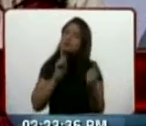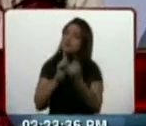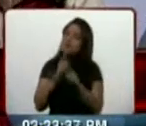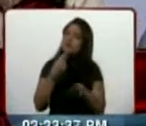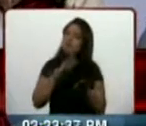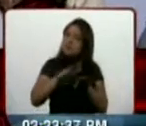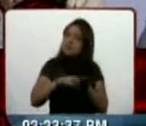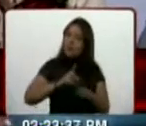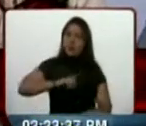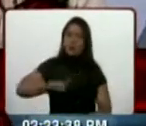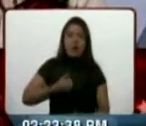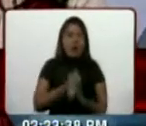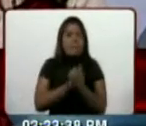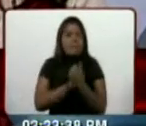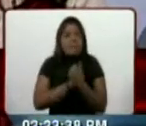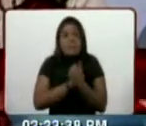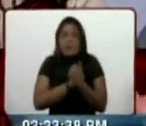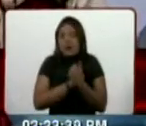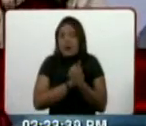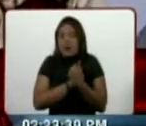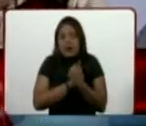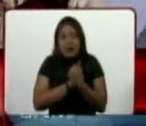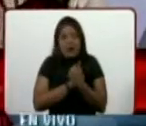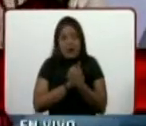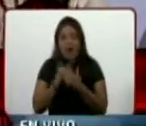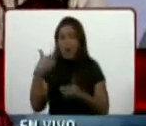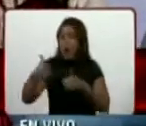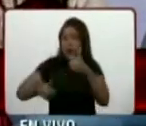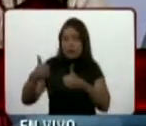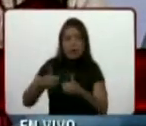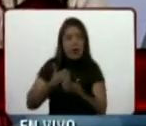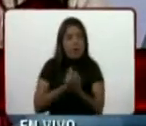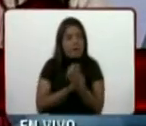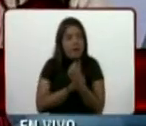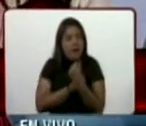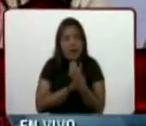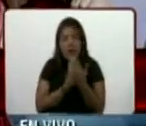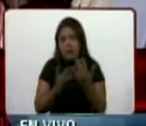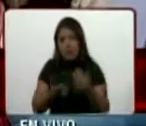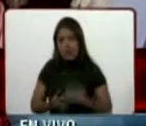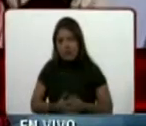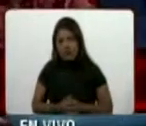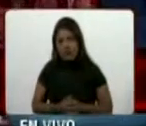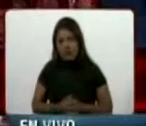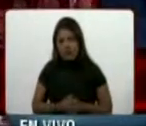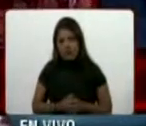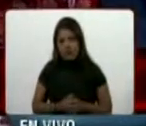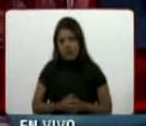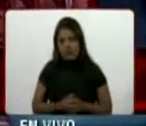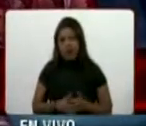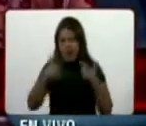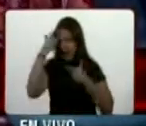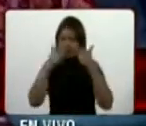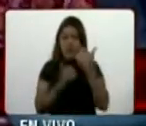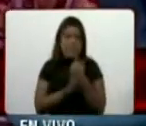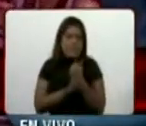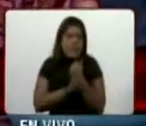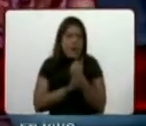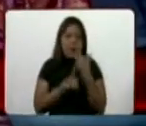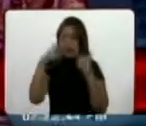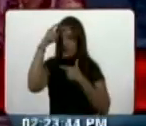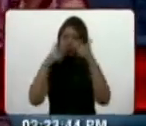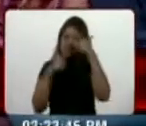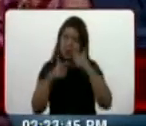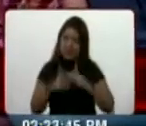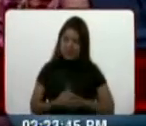nosotros amamos, me dijeron, a este candidato, a Hugo Chávez, pues. Nosotros amamos a nuestro comandante Hugo